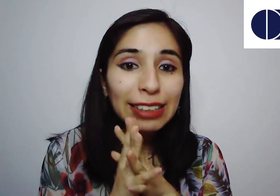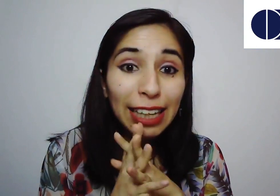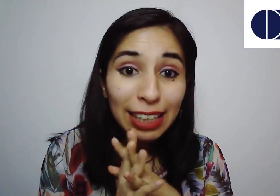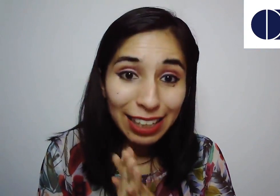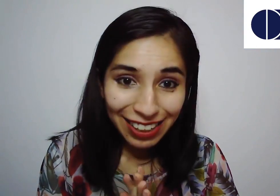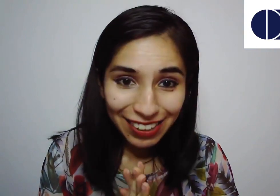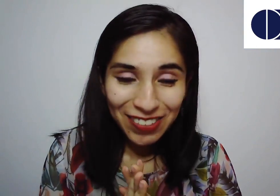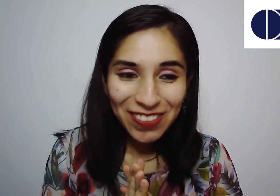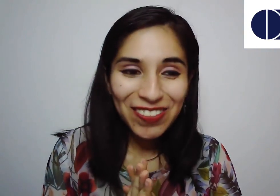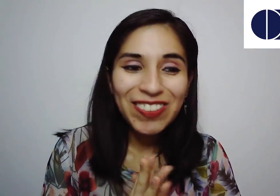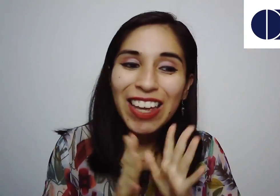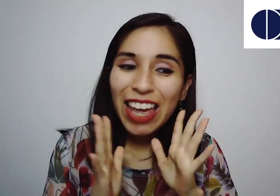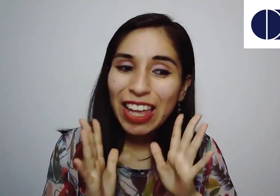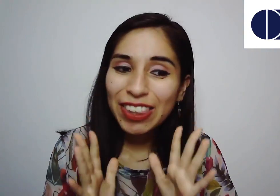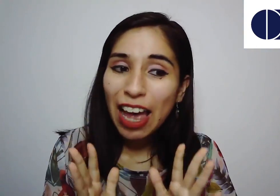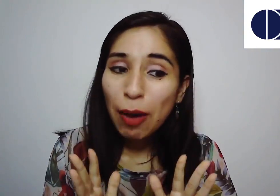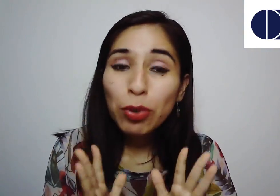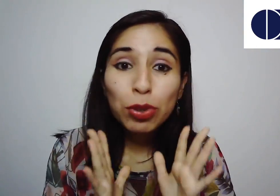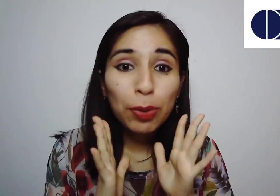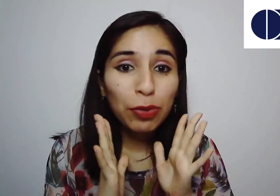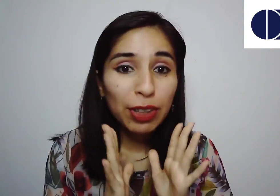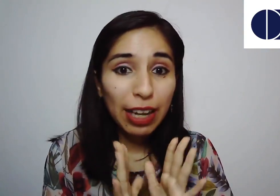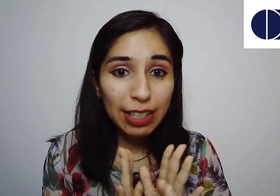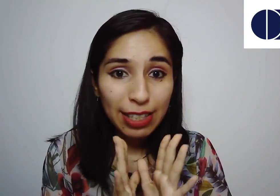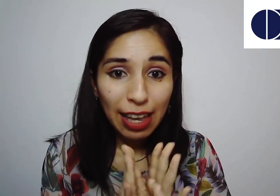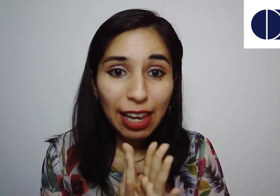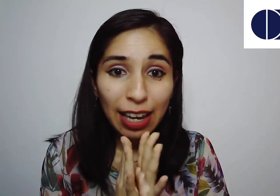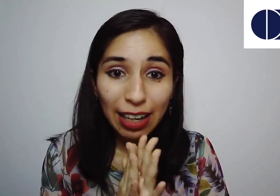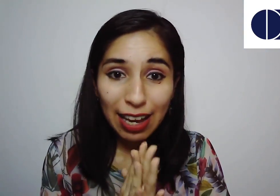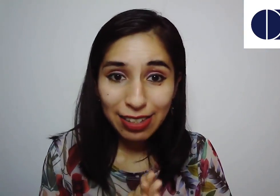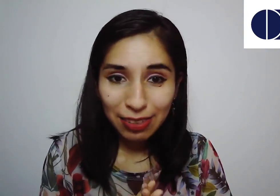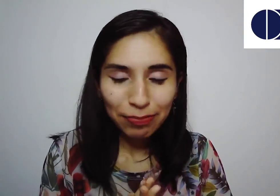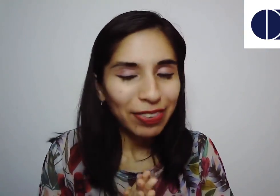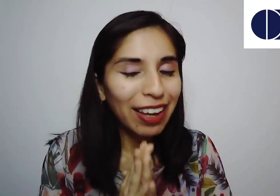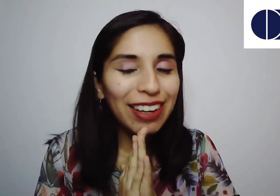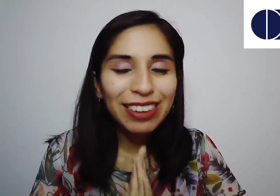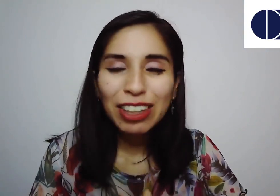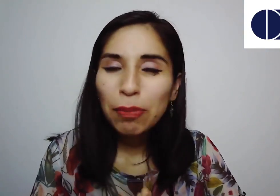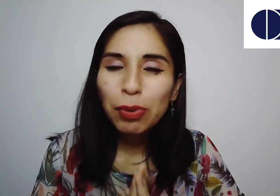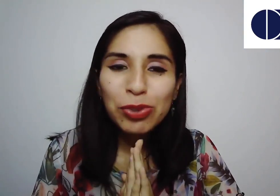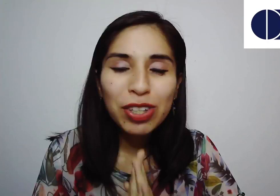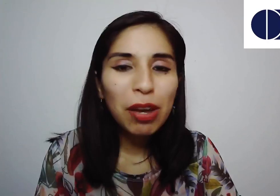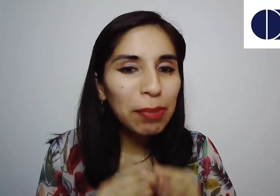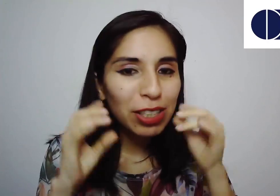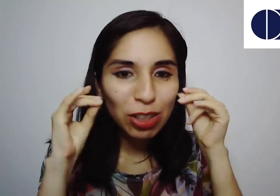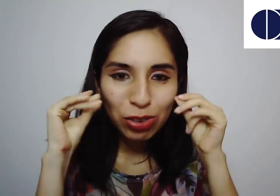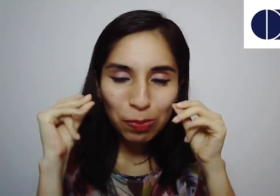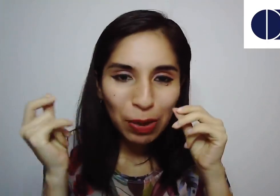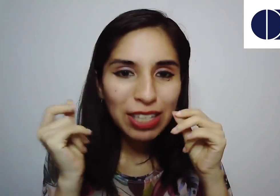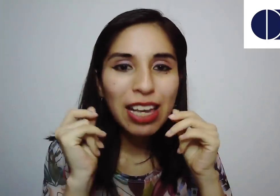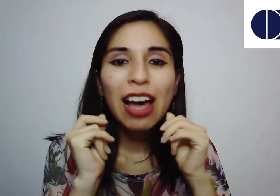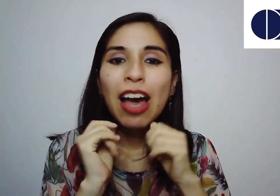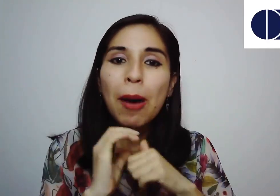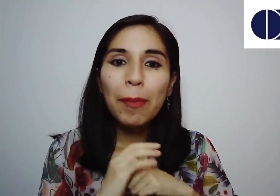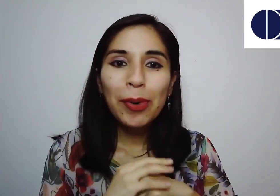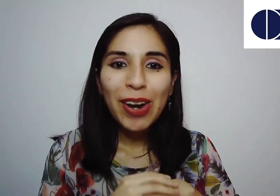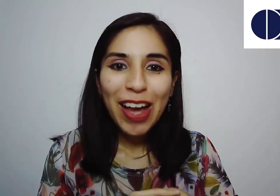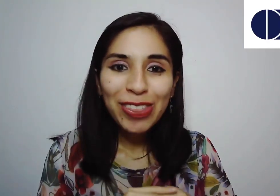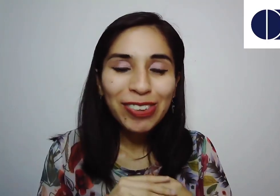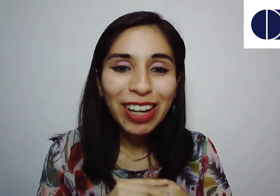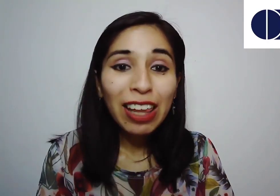hasta aquí damos por finalizada la clase el tiempo siempre se nos pasa